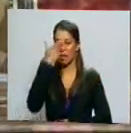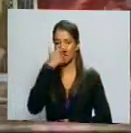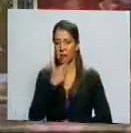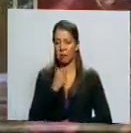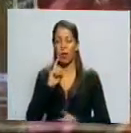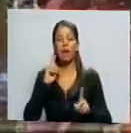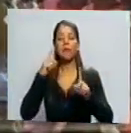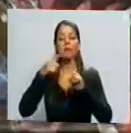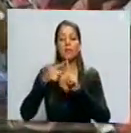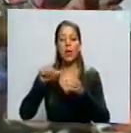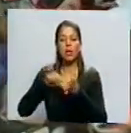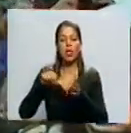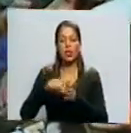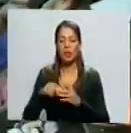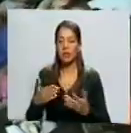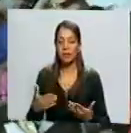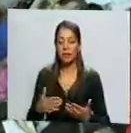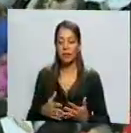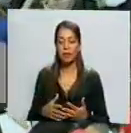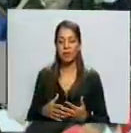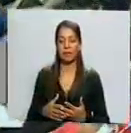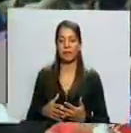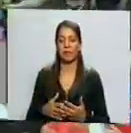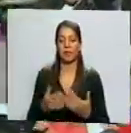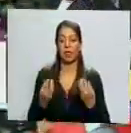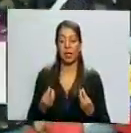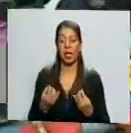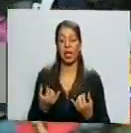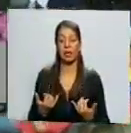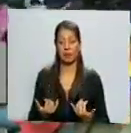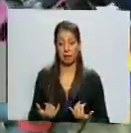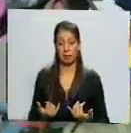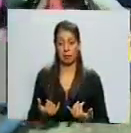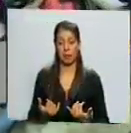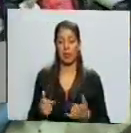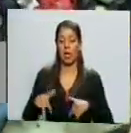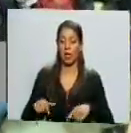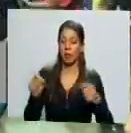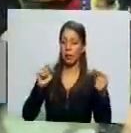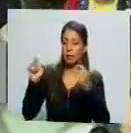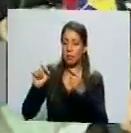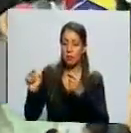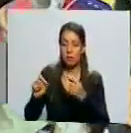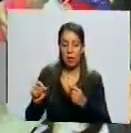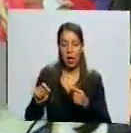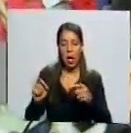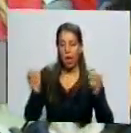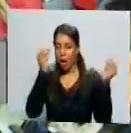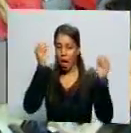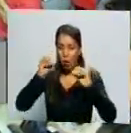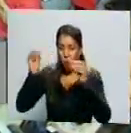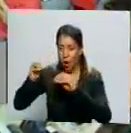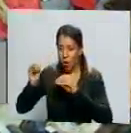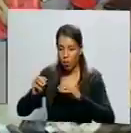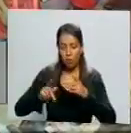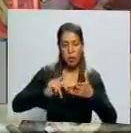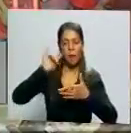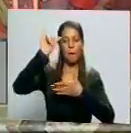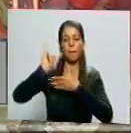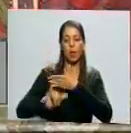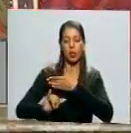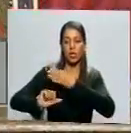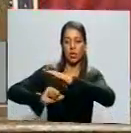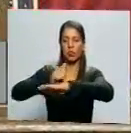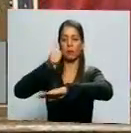vamos, y convertir esa discusión en un gran proyecto nacional que tenga rumbo, que